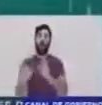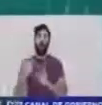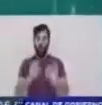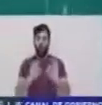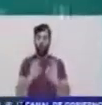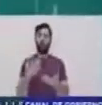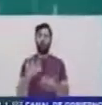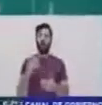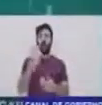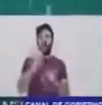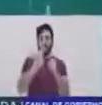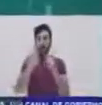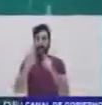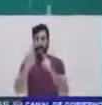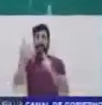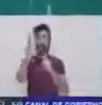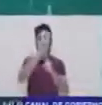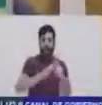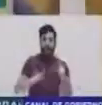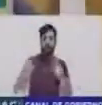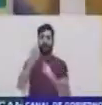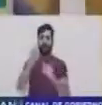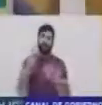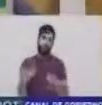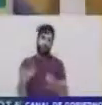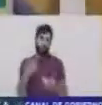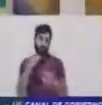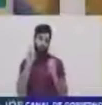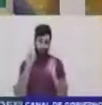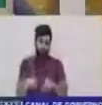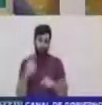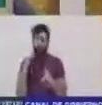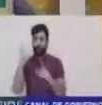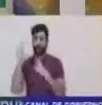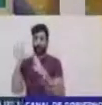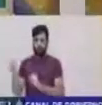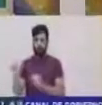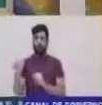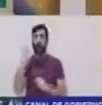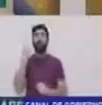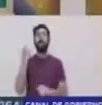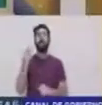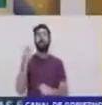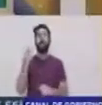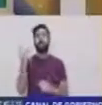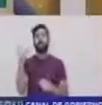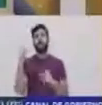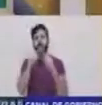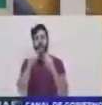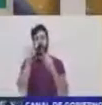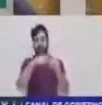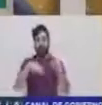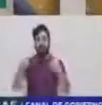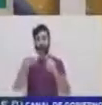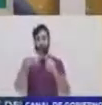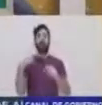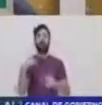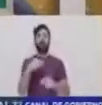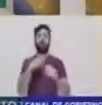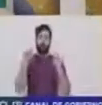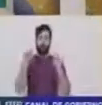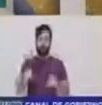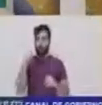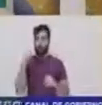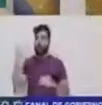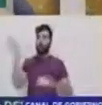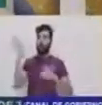radio. Obviamente, si hallamos el diámetro, pues la mitad de eso es el radio, ¿verdad? Porque a partir del radio o del diámetro